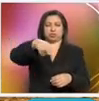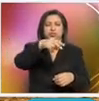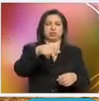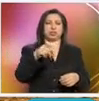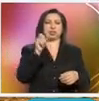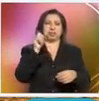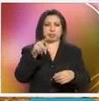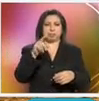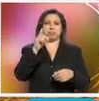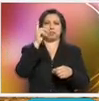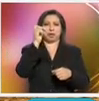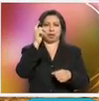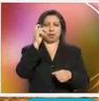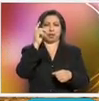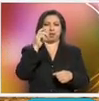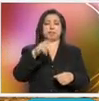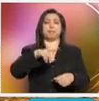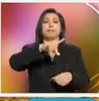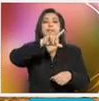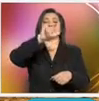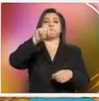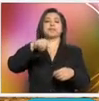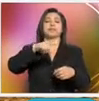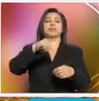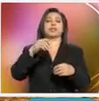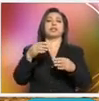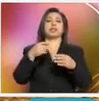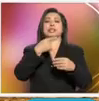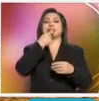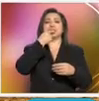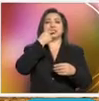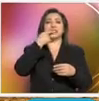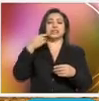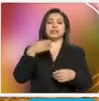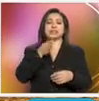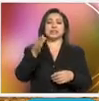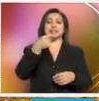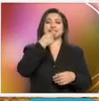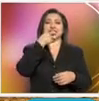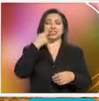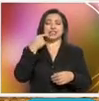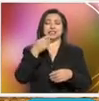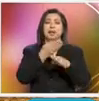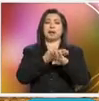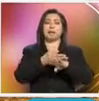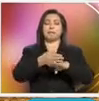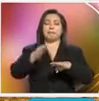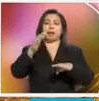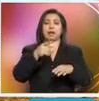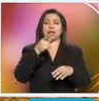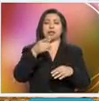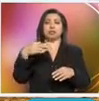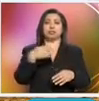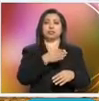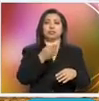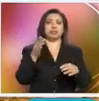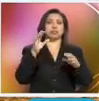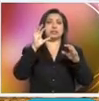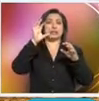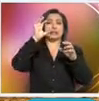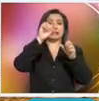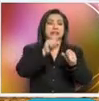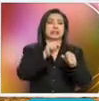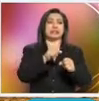Ella a la hora de estar surfeando es atacada por un tiburón blanco. ¡Qué nervios! Y la única forma que tiene de salvarse es ir